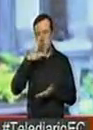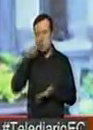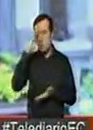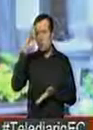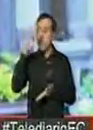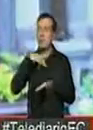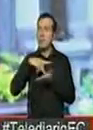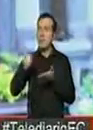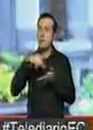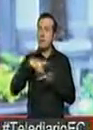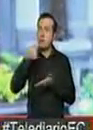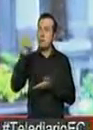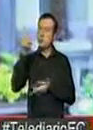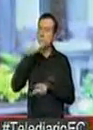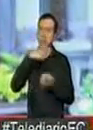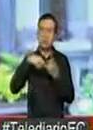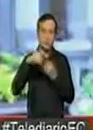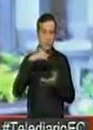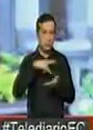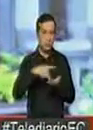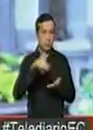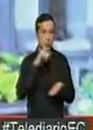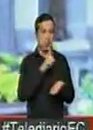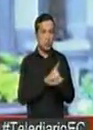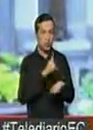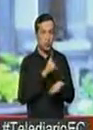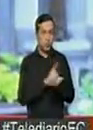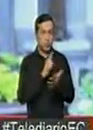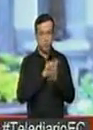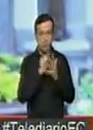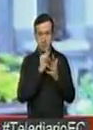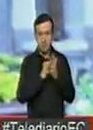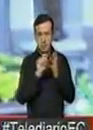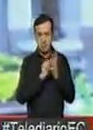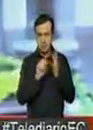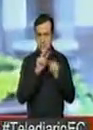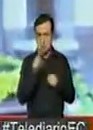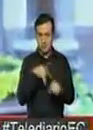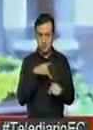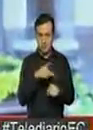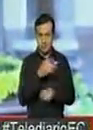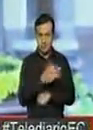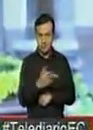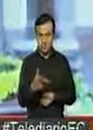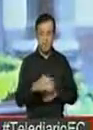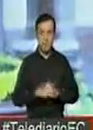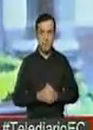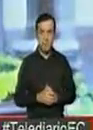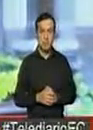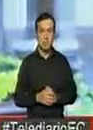a su vez les pagaba a médicos o diferentes especialistas.